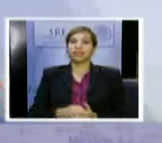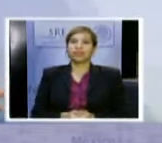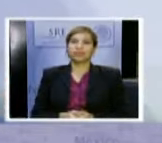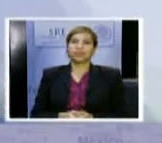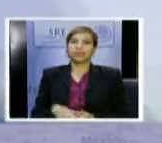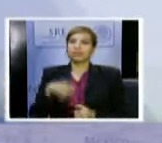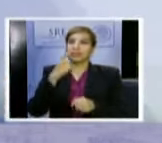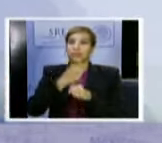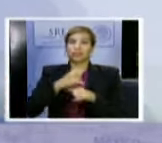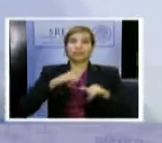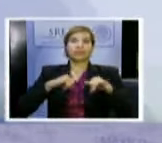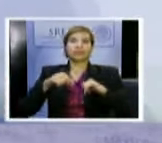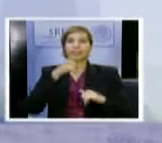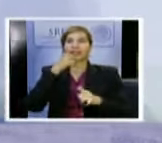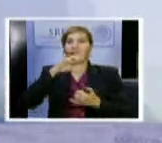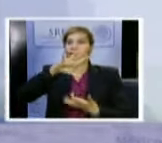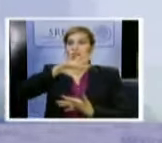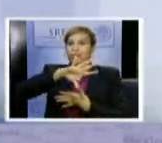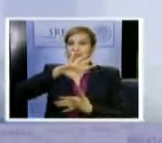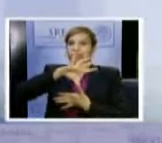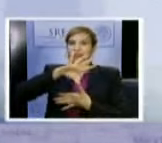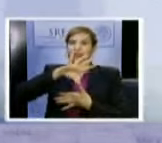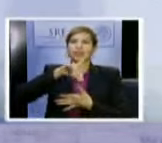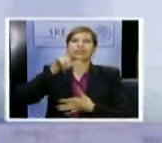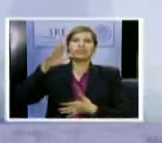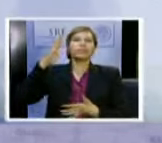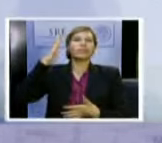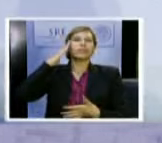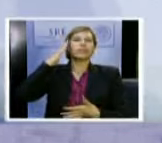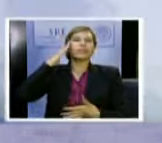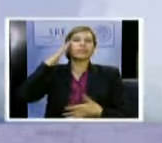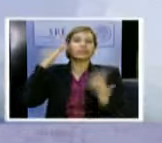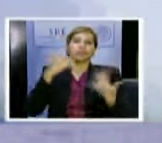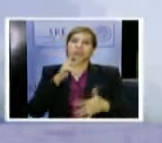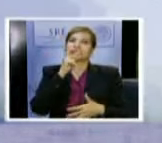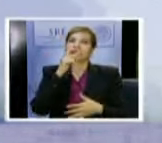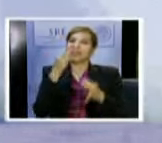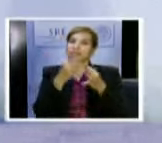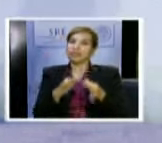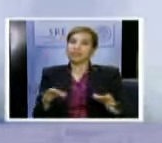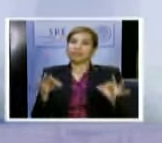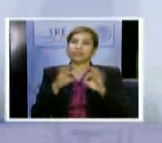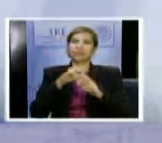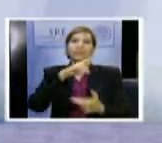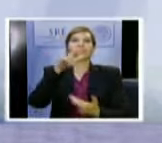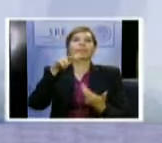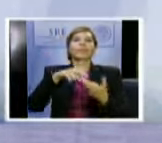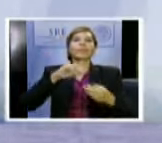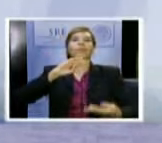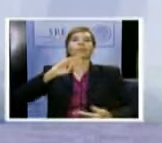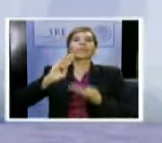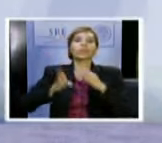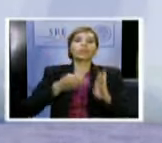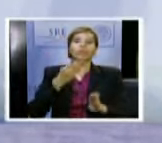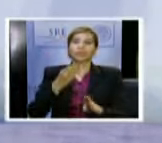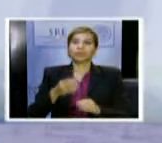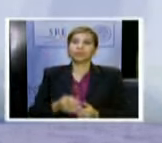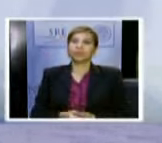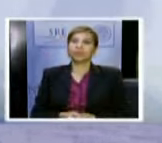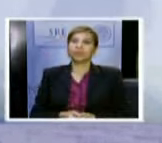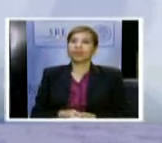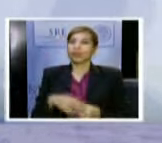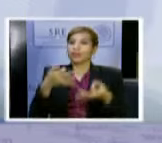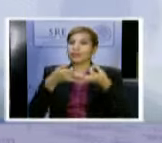Es el primer mapa que dice América como palabra para denotar esta región del mundo.